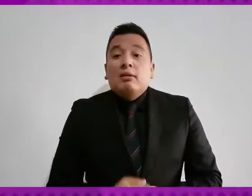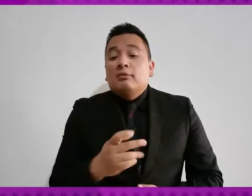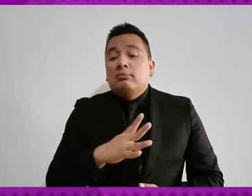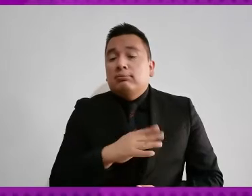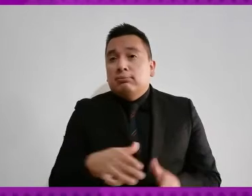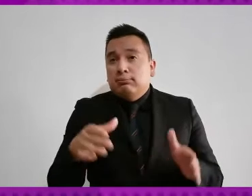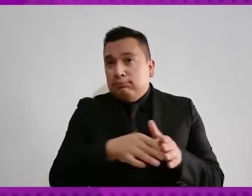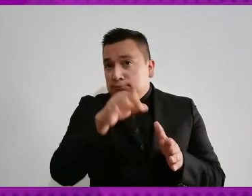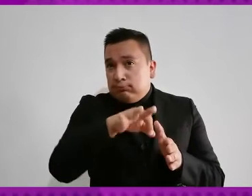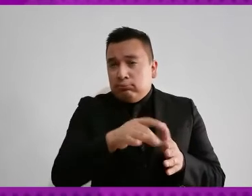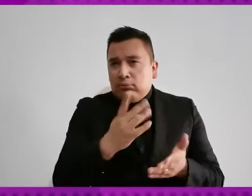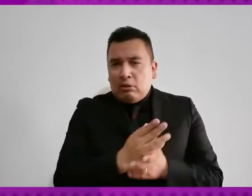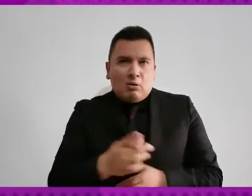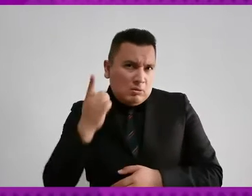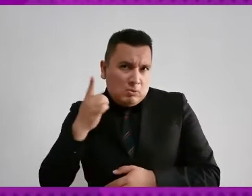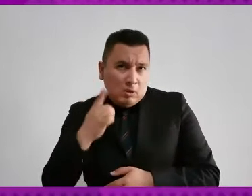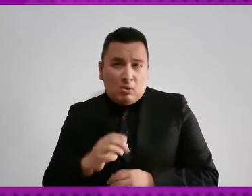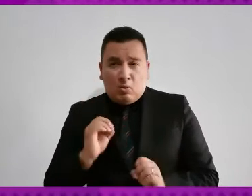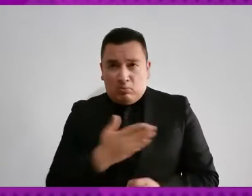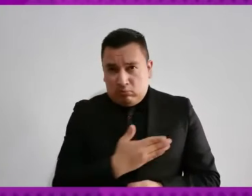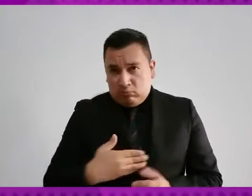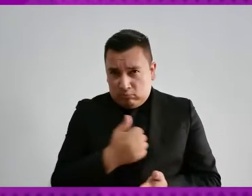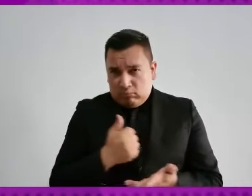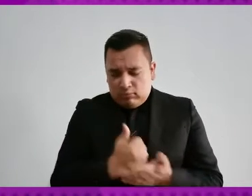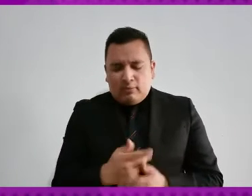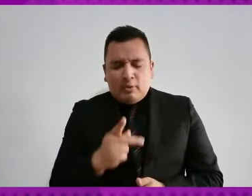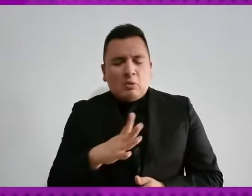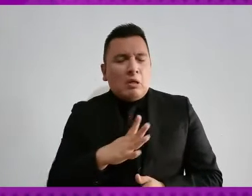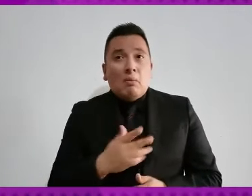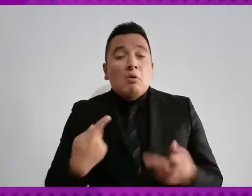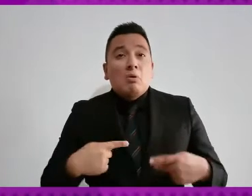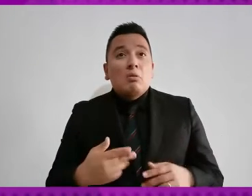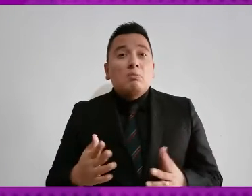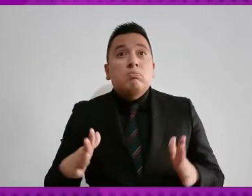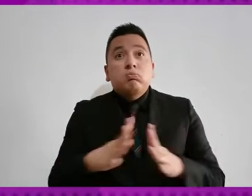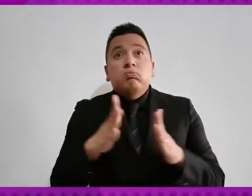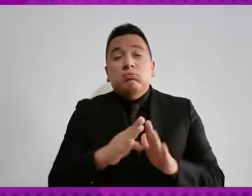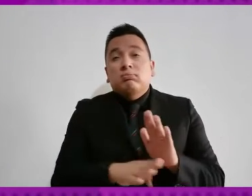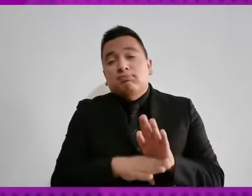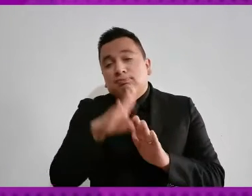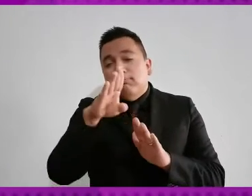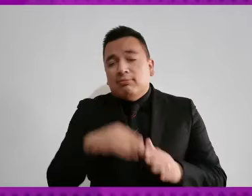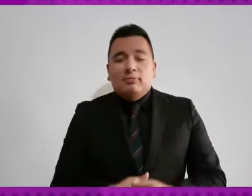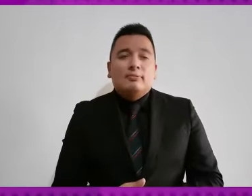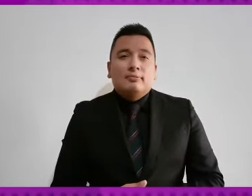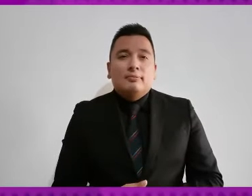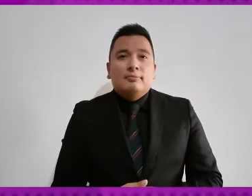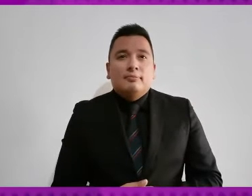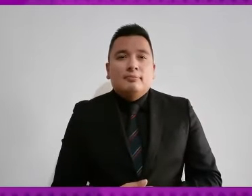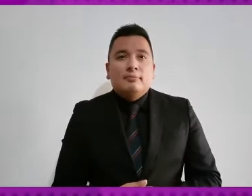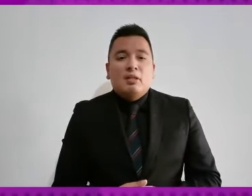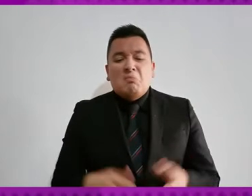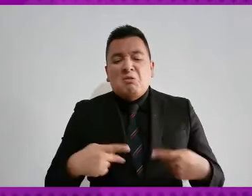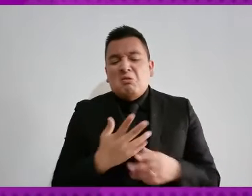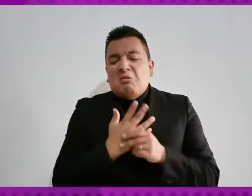elección intermedia, tuvimos un pico a la alza de la participación. Se rompió este tema de que